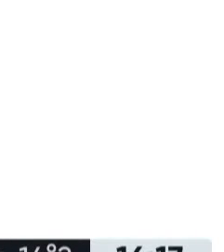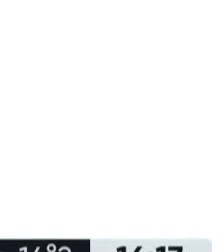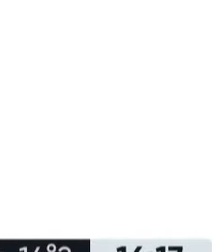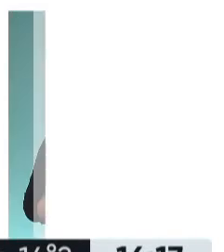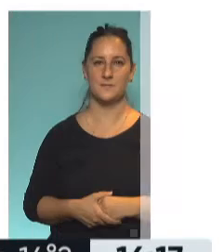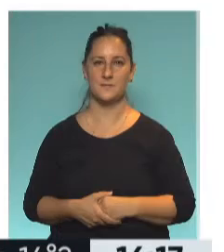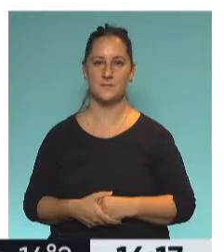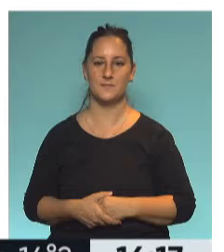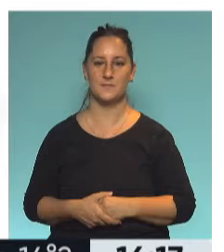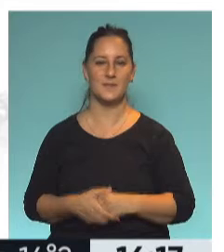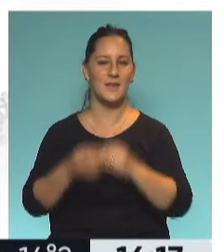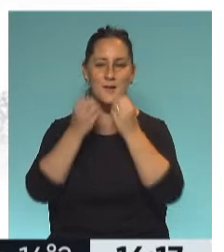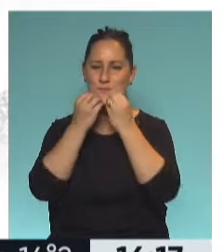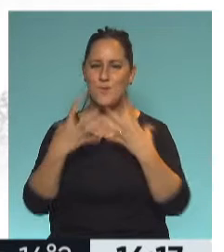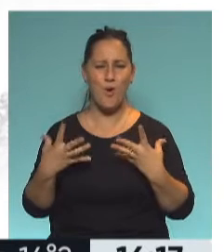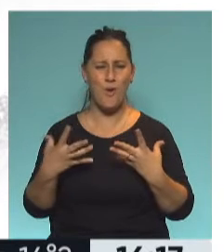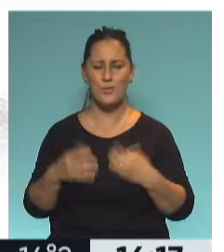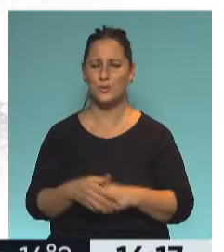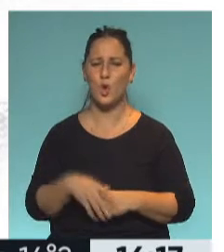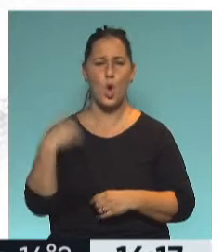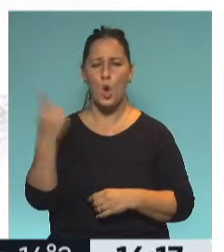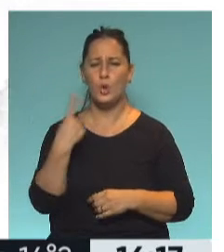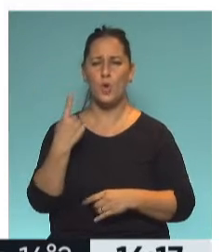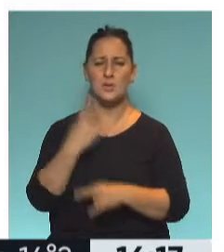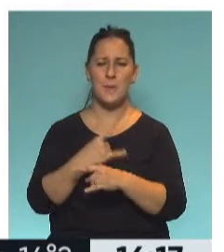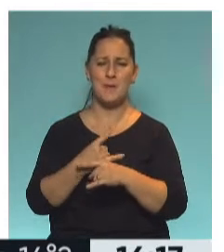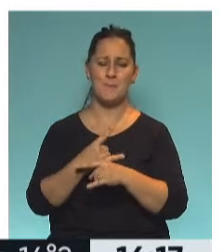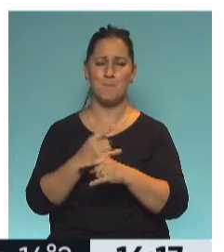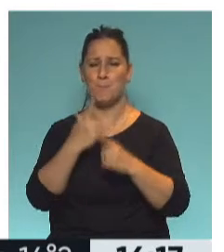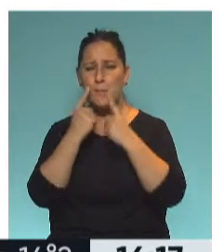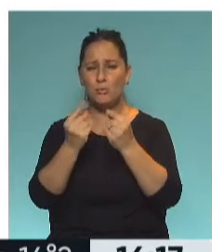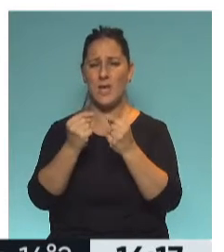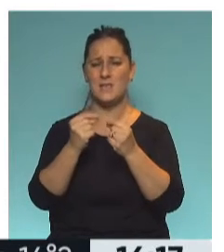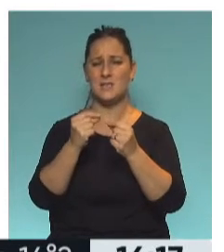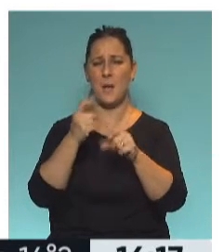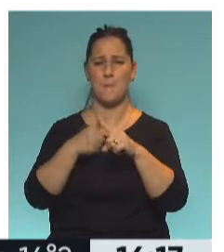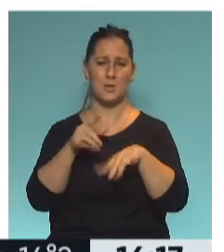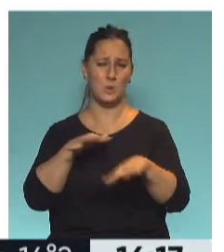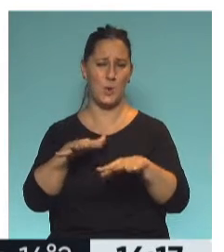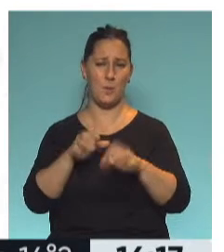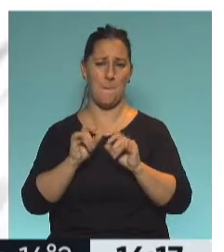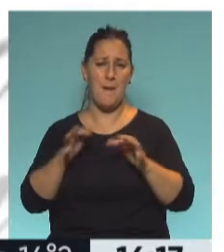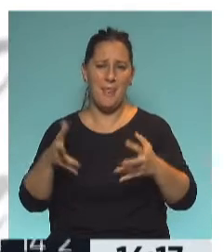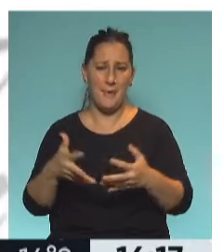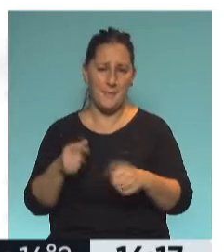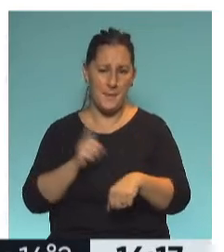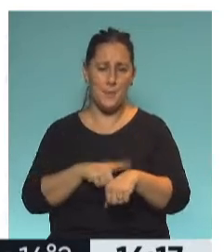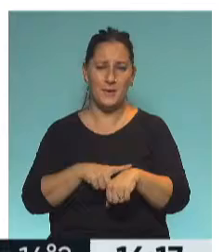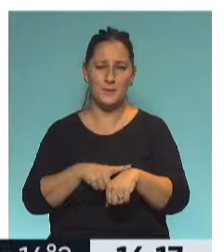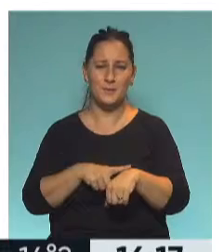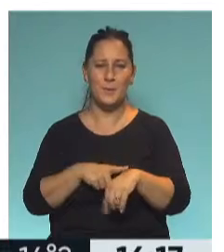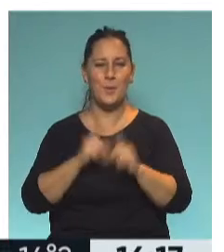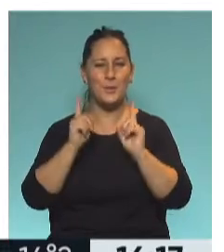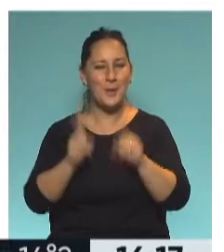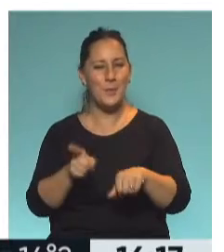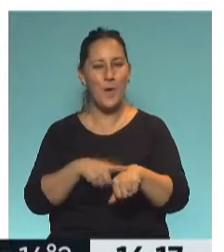digo, viste que todos estamos renegando, obviamente, y lamentando esta situación de pandemia que nos toca vivir, pero también despierta